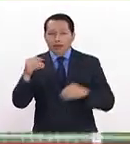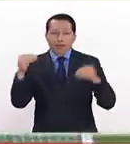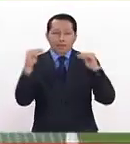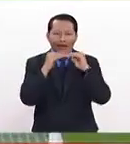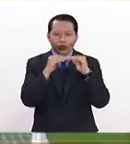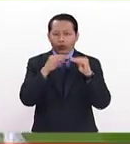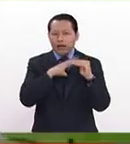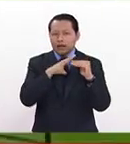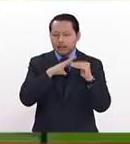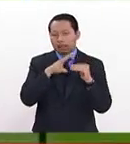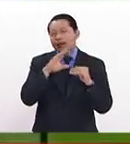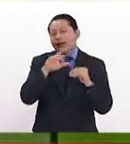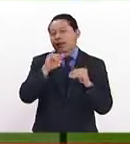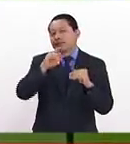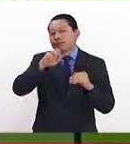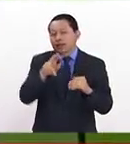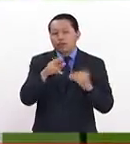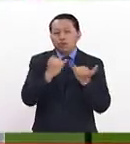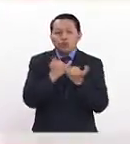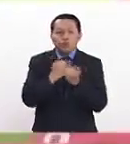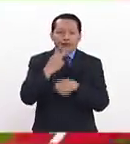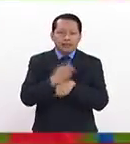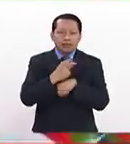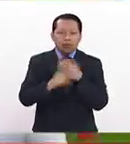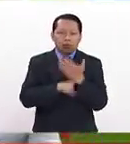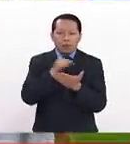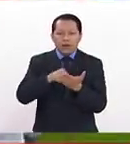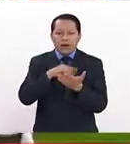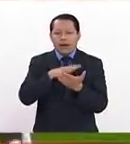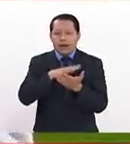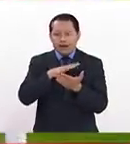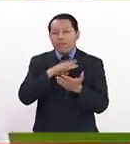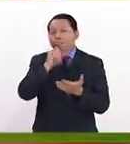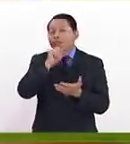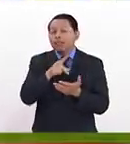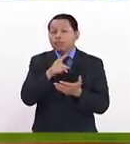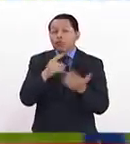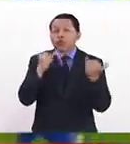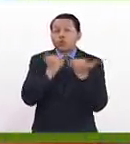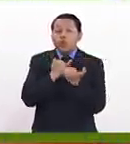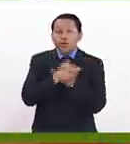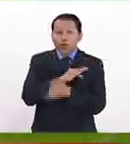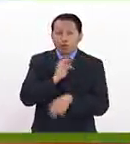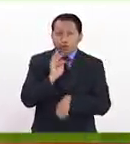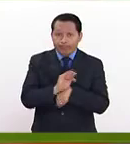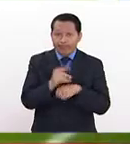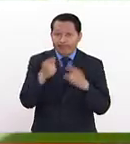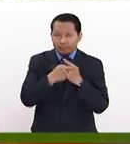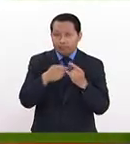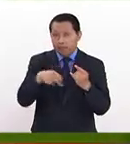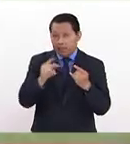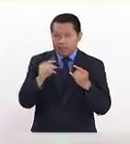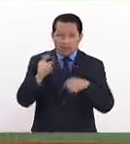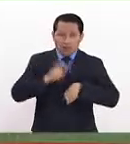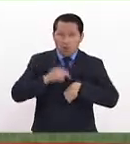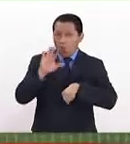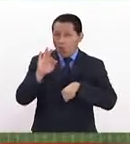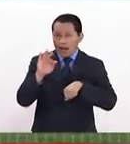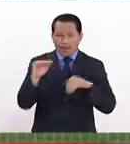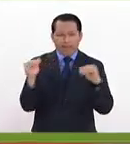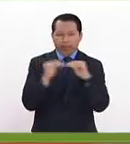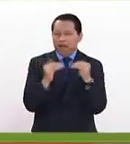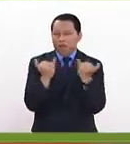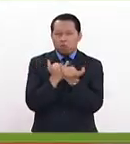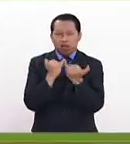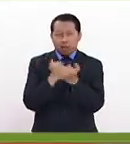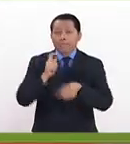con el Leicester City y se mantienen en segundo lugar. Jeremy Vardy adelantó a los locales, pero los Red Devils empataron al 40 con gol de Juan Mata y